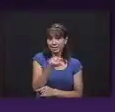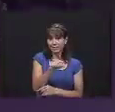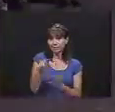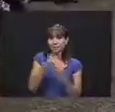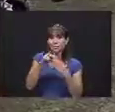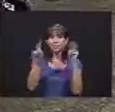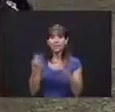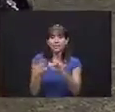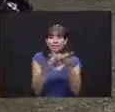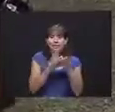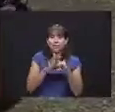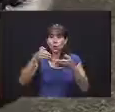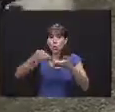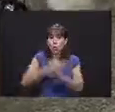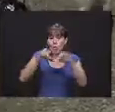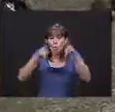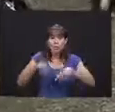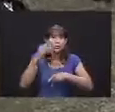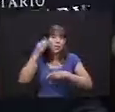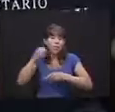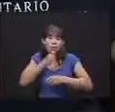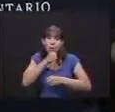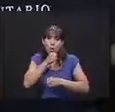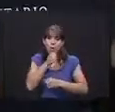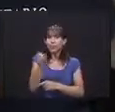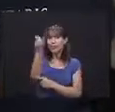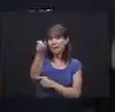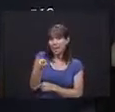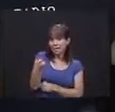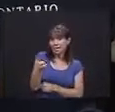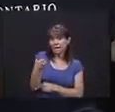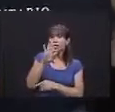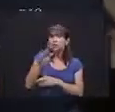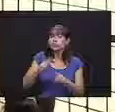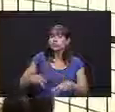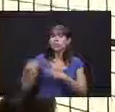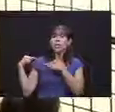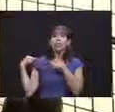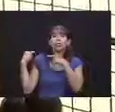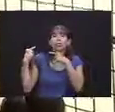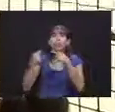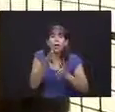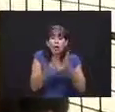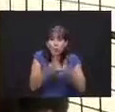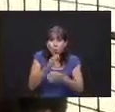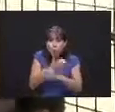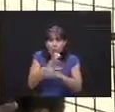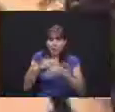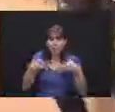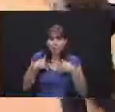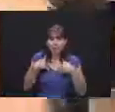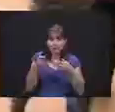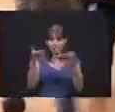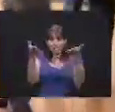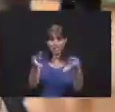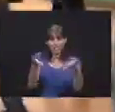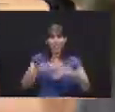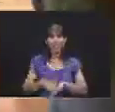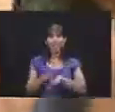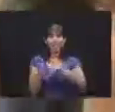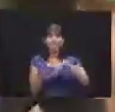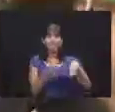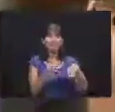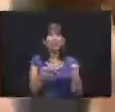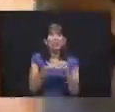Esta semana en Nexos estrenamos personaje de oro. Ella ha dedicado su vida al cuidado de animales.